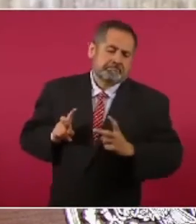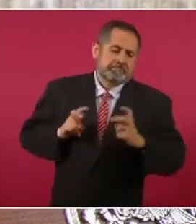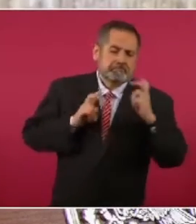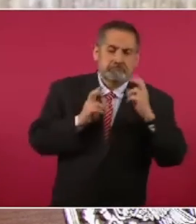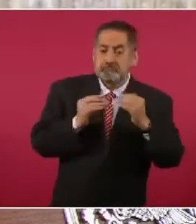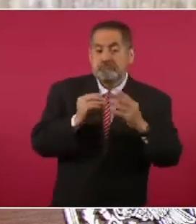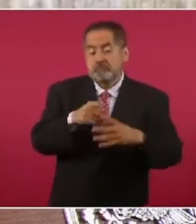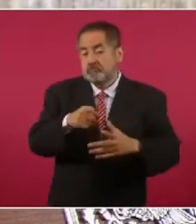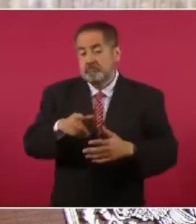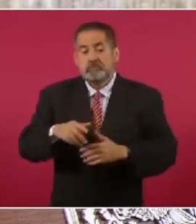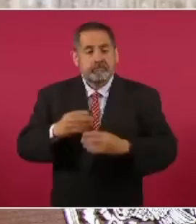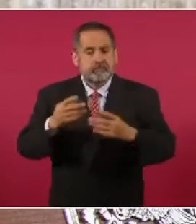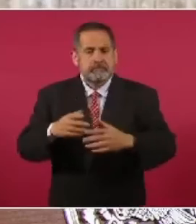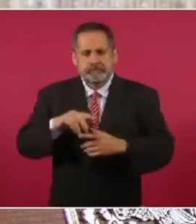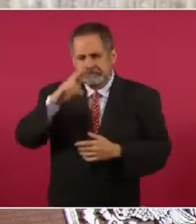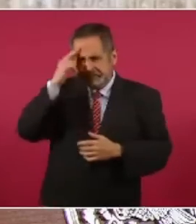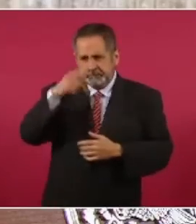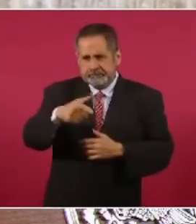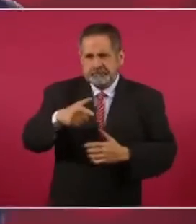Acuérdense de que